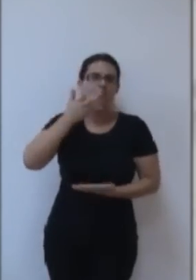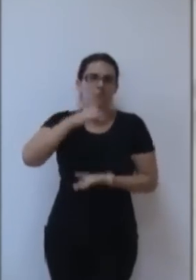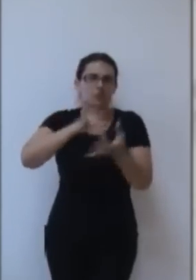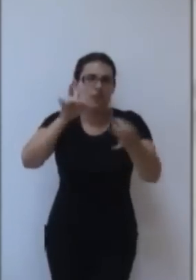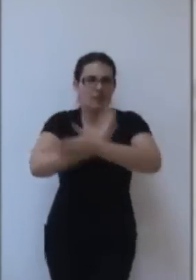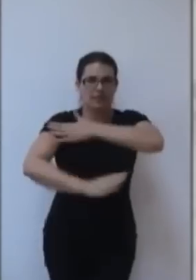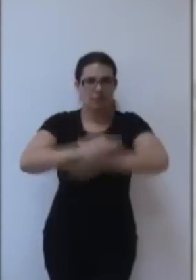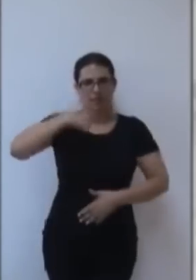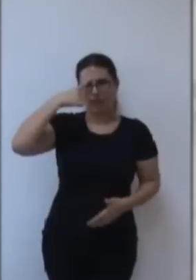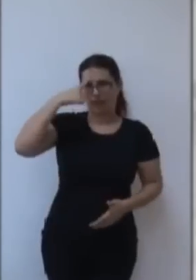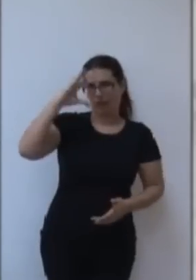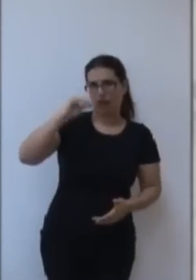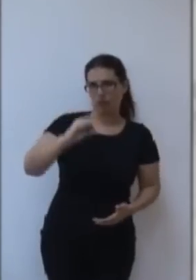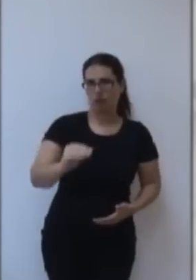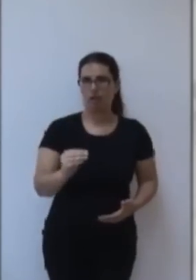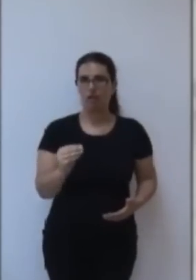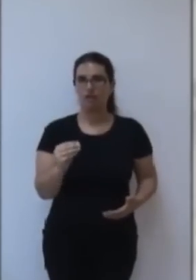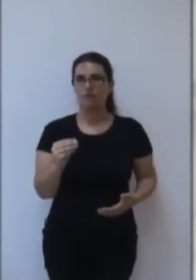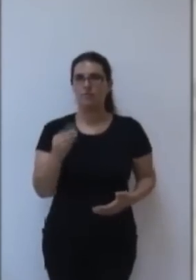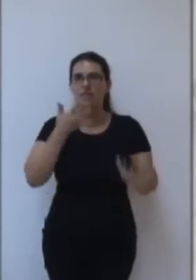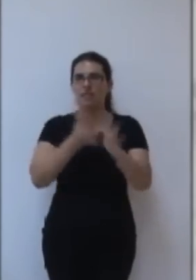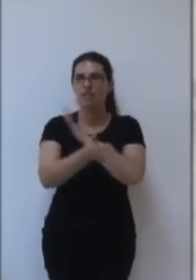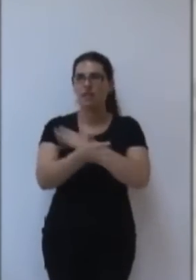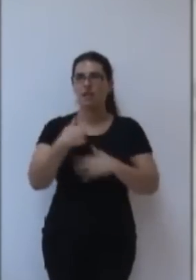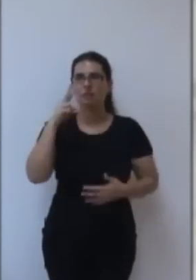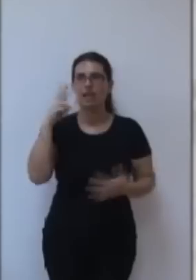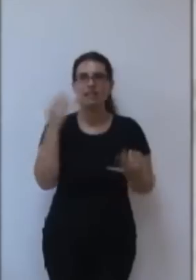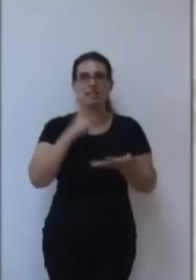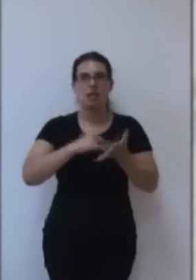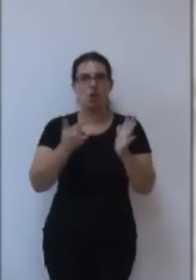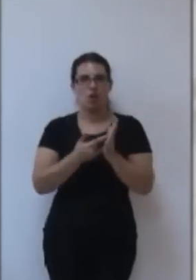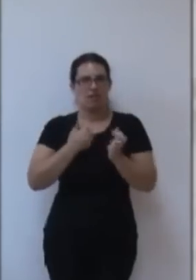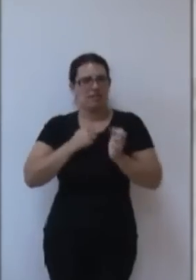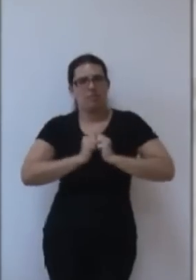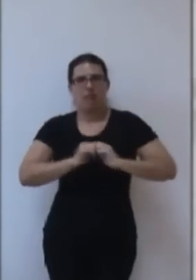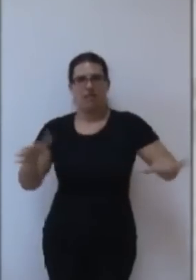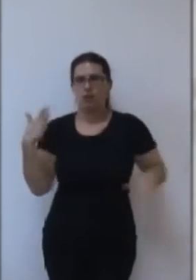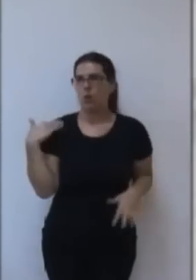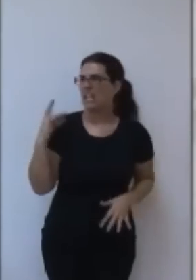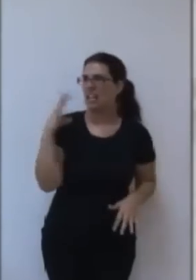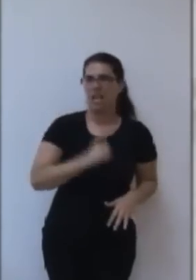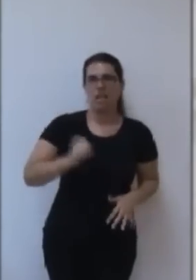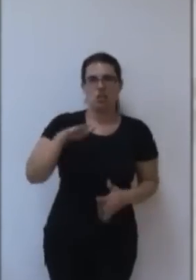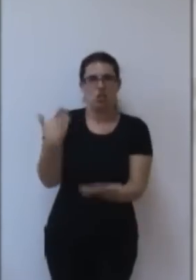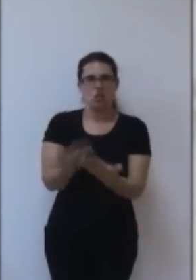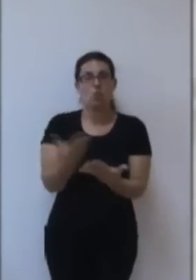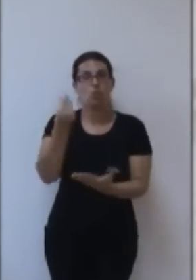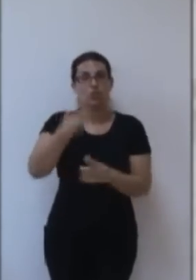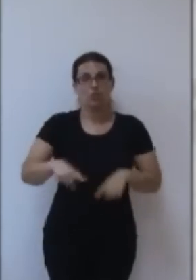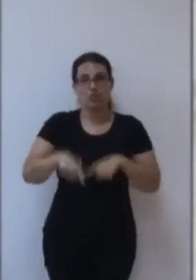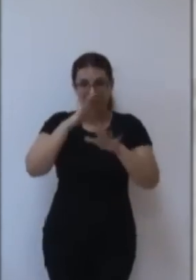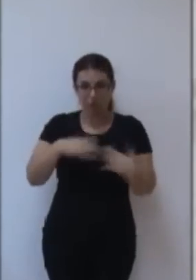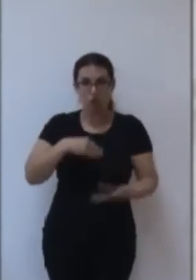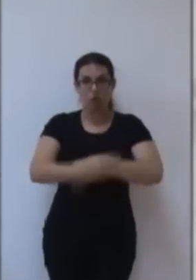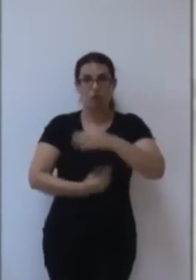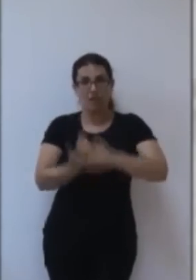¿no? Venimos viendo, pues eso, una explosión de tecnologías. Hace 15 años muchas de las cosas que utilizamos ahora todos los